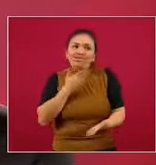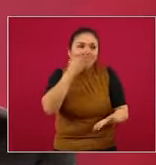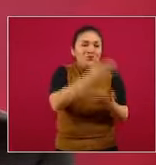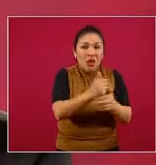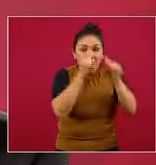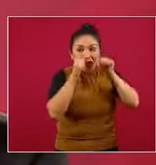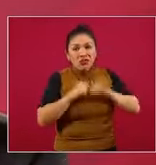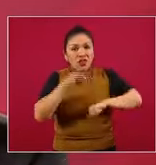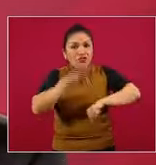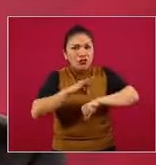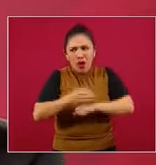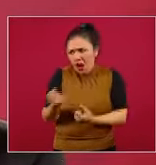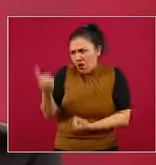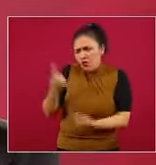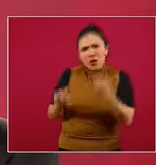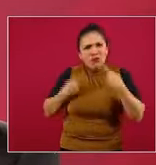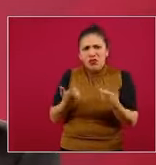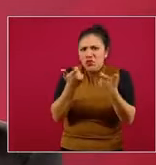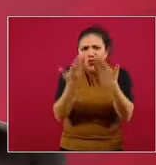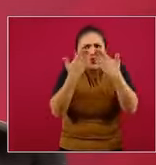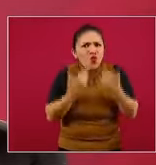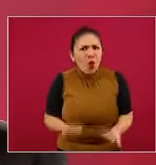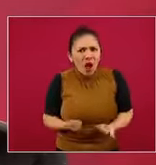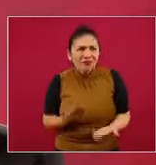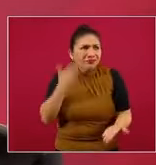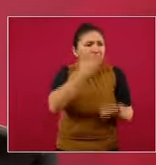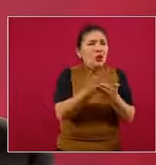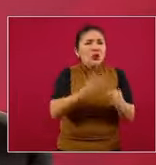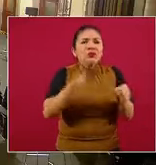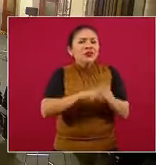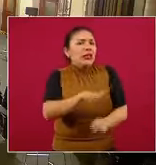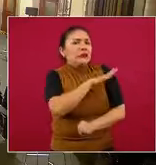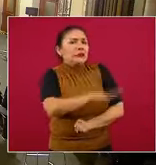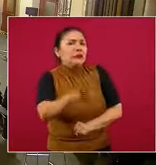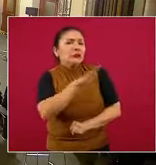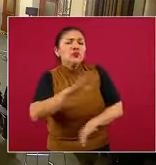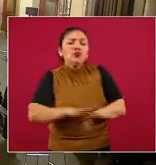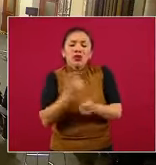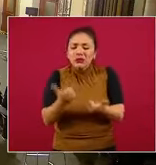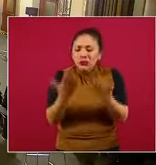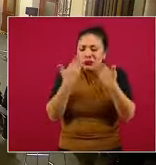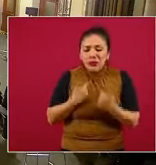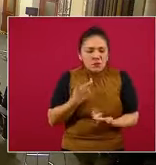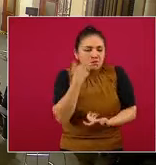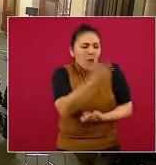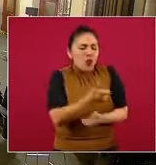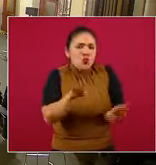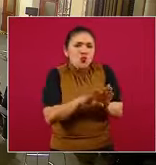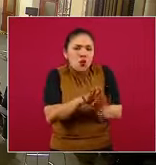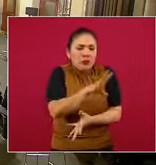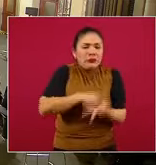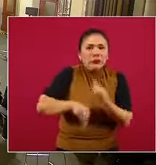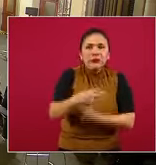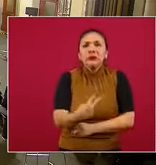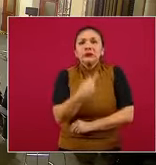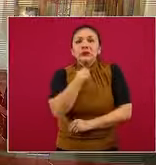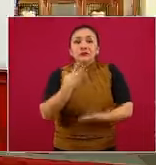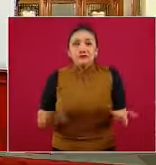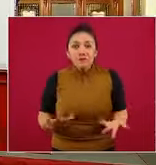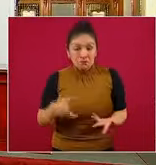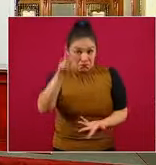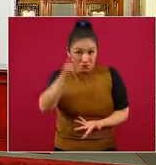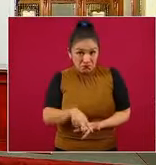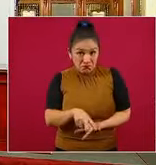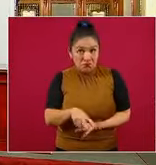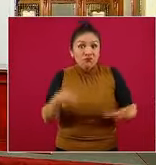Hay personas que no tienen recursos y no se acercan a los hospitales sencillamente porque no tienen con qué pagar. Entonces, sí,